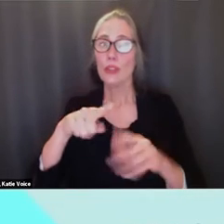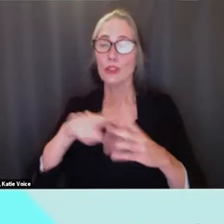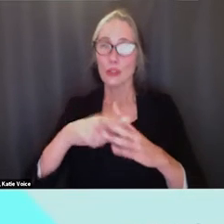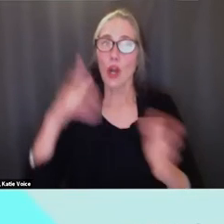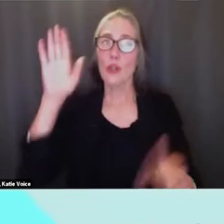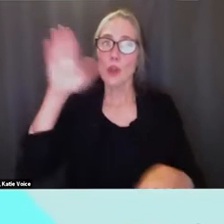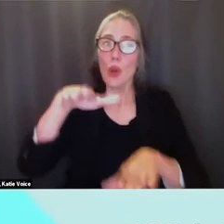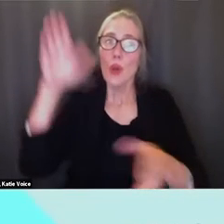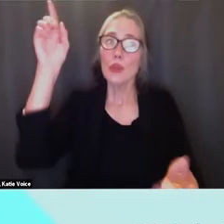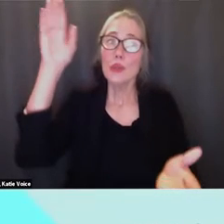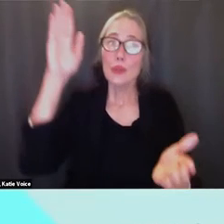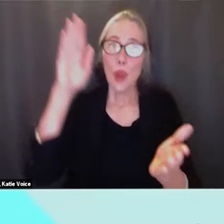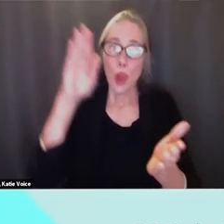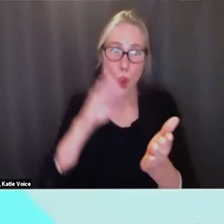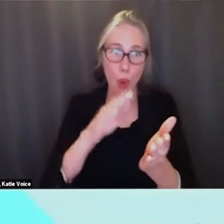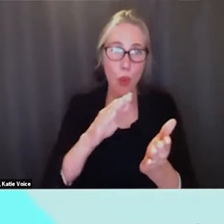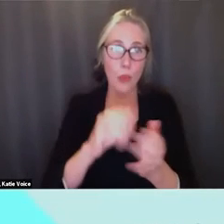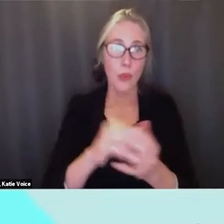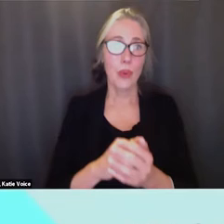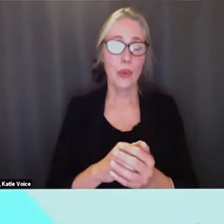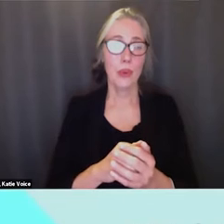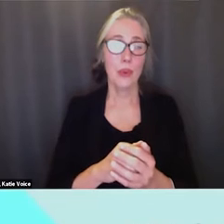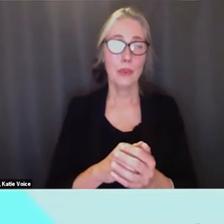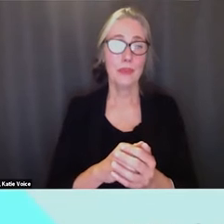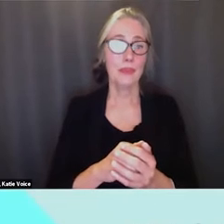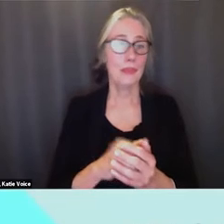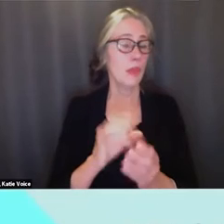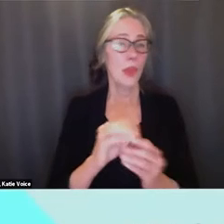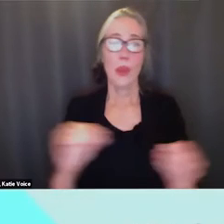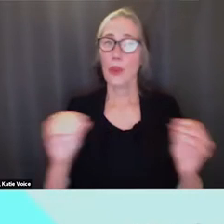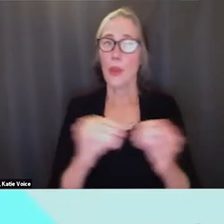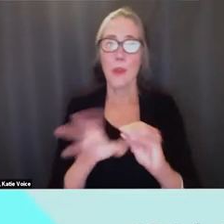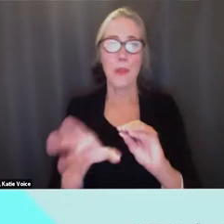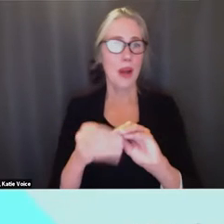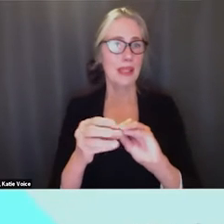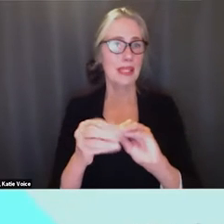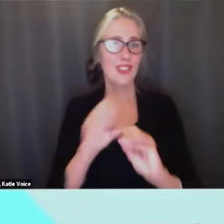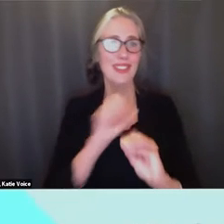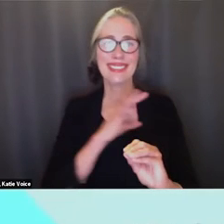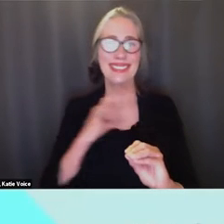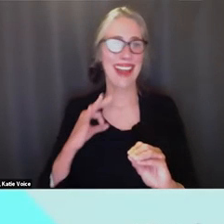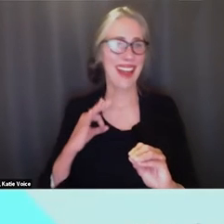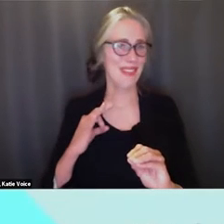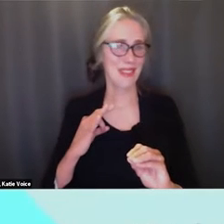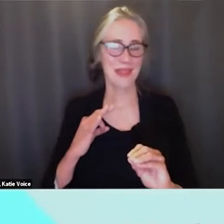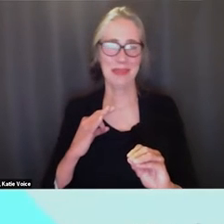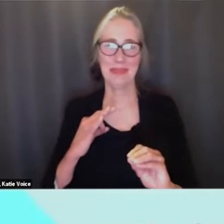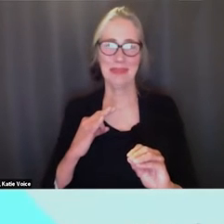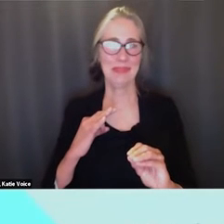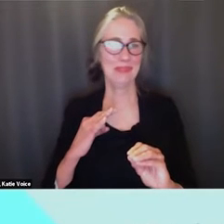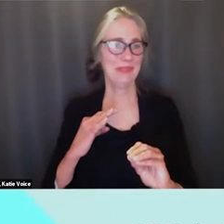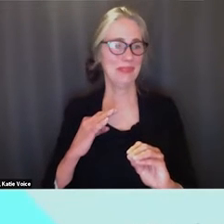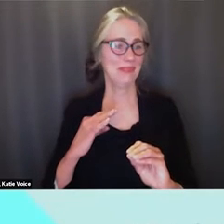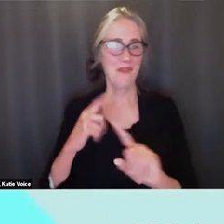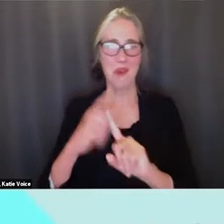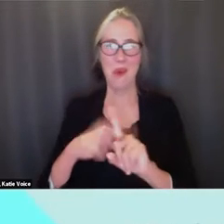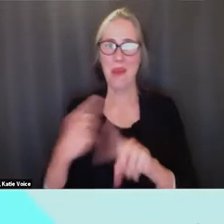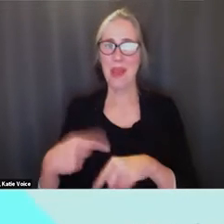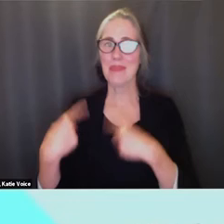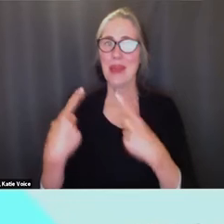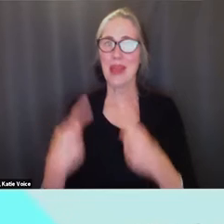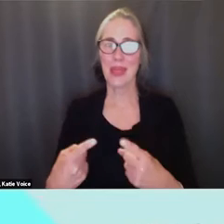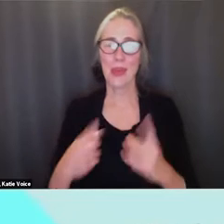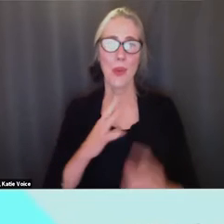Y no hemos tenido un caso adicional en más de un mes y